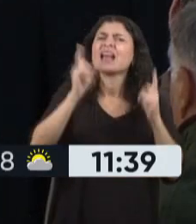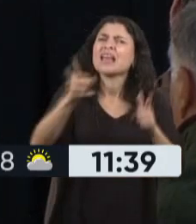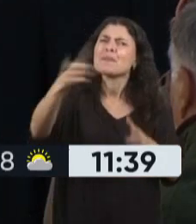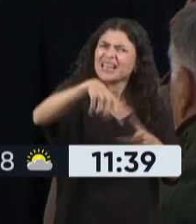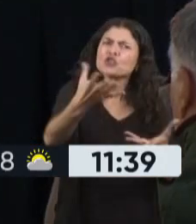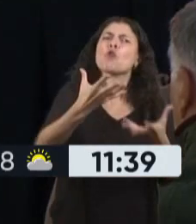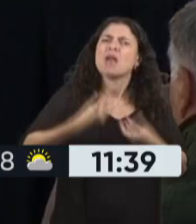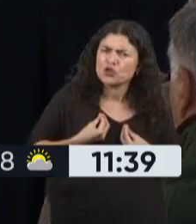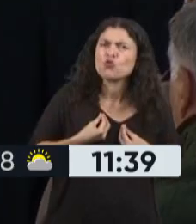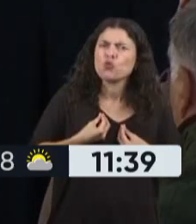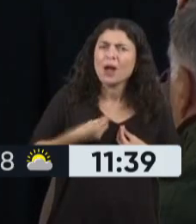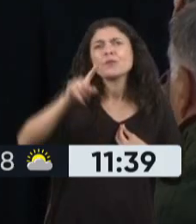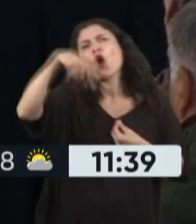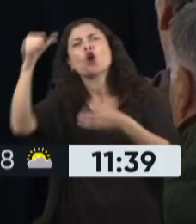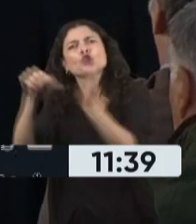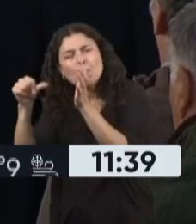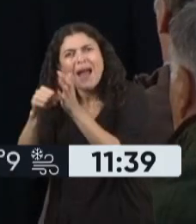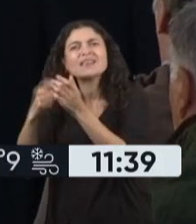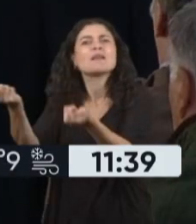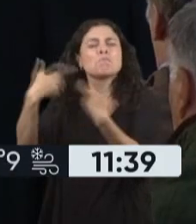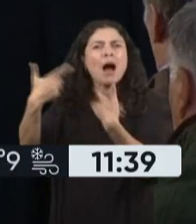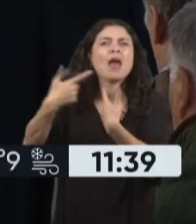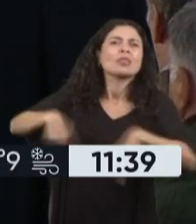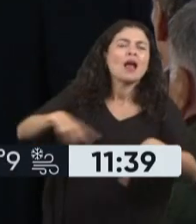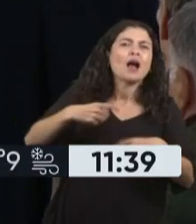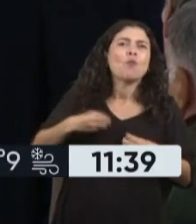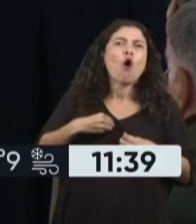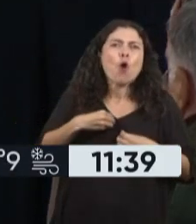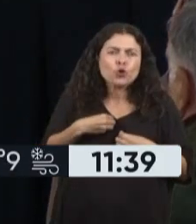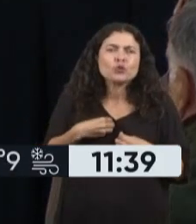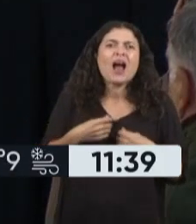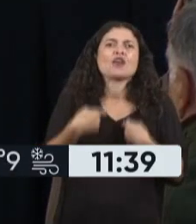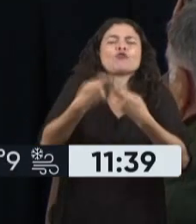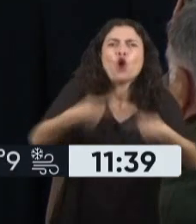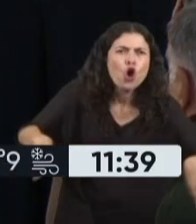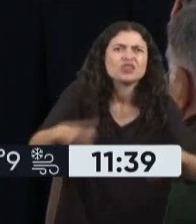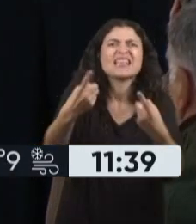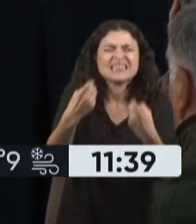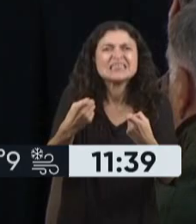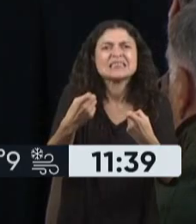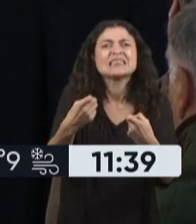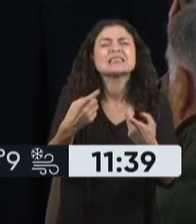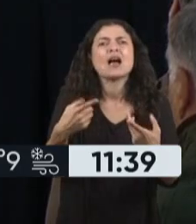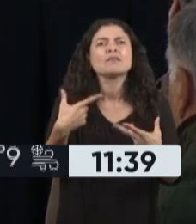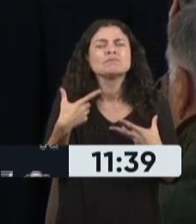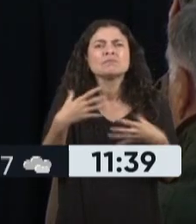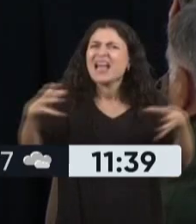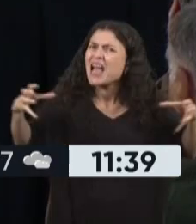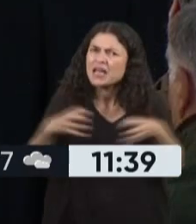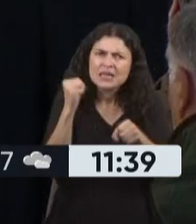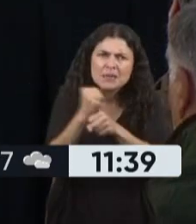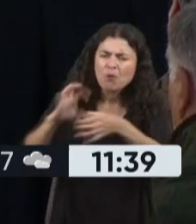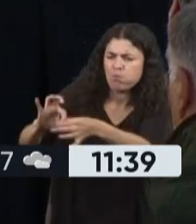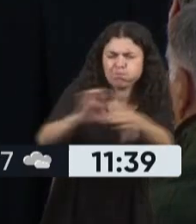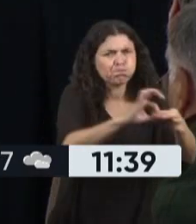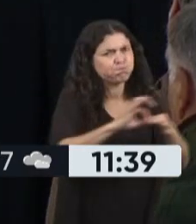apoyos que hemos conseguido del exterior, también estamos trabajando en ver cómo podemos aportar más ayuda. O sea, una vez que